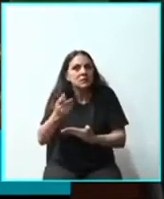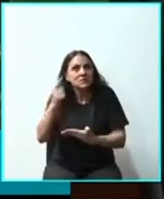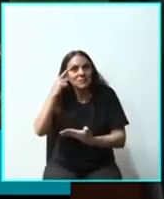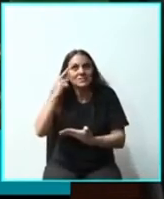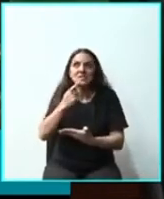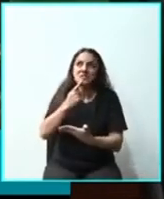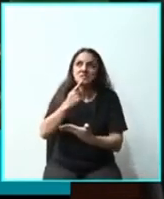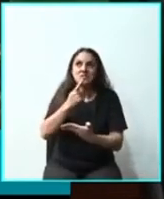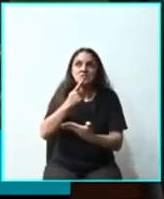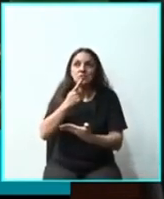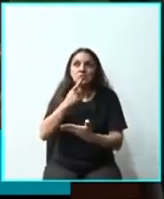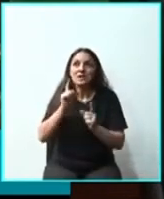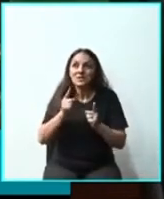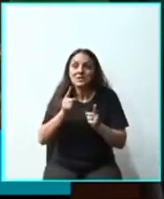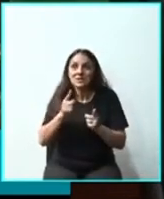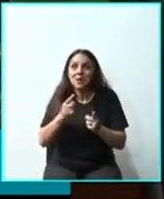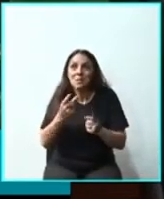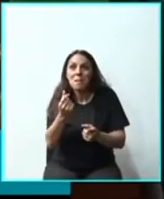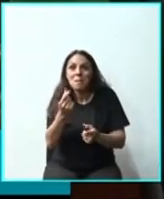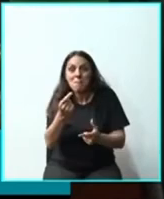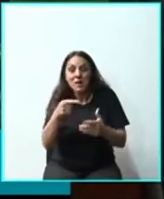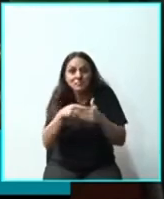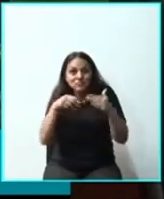ingresos de la ciudad también se ponen en duda.